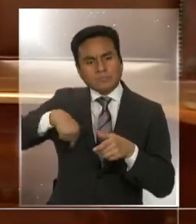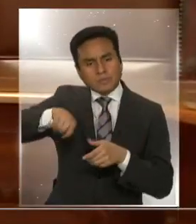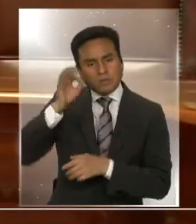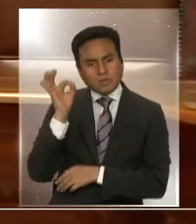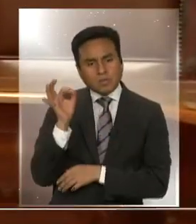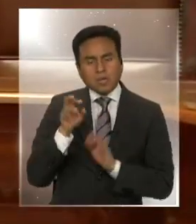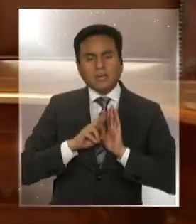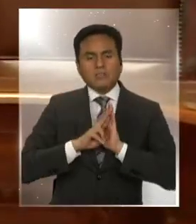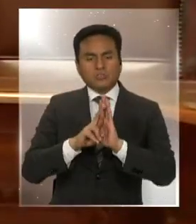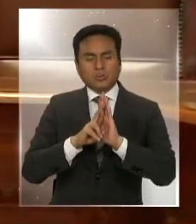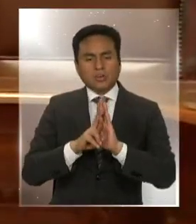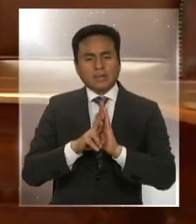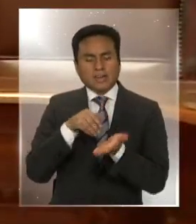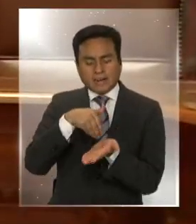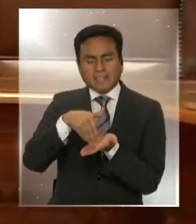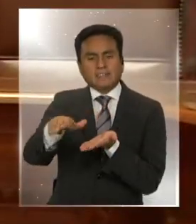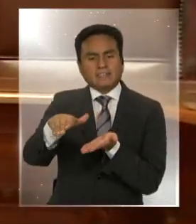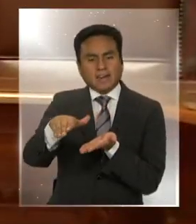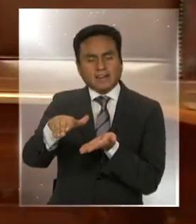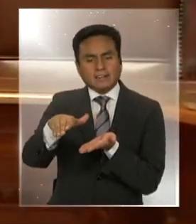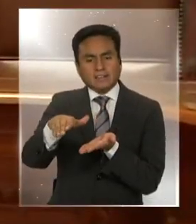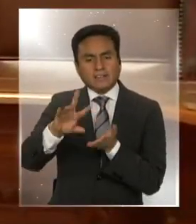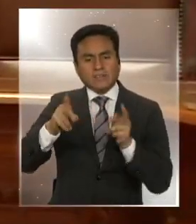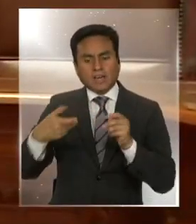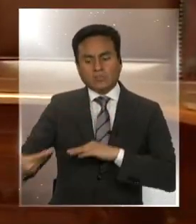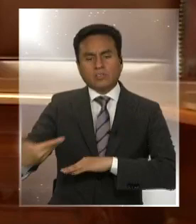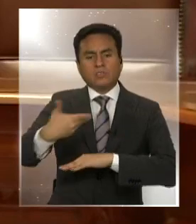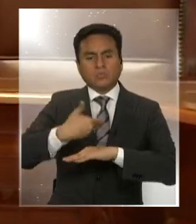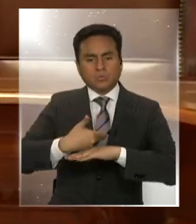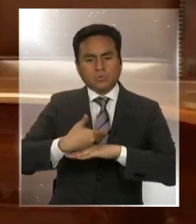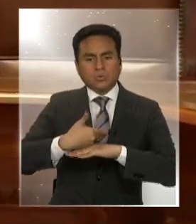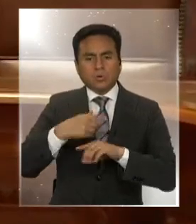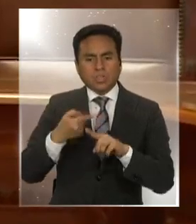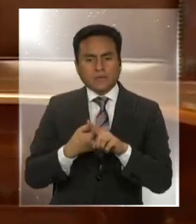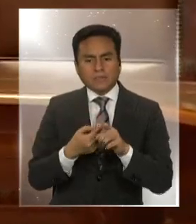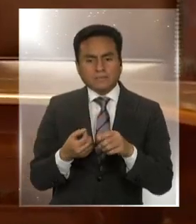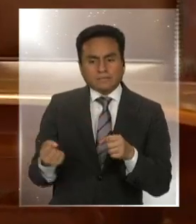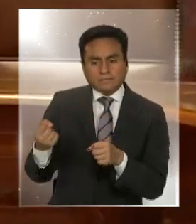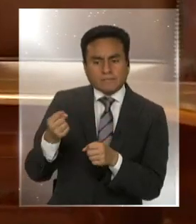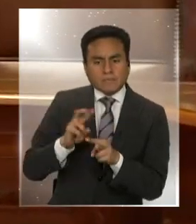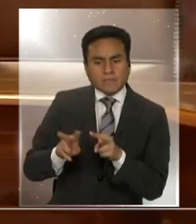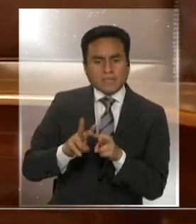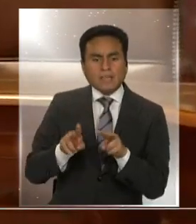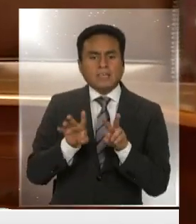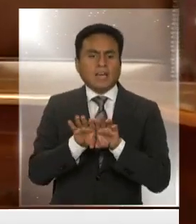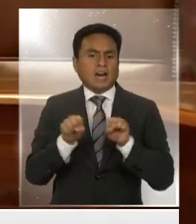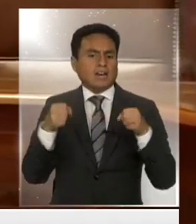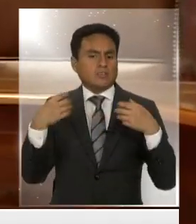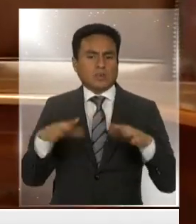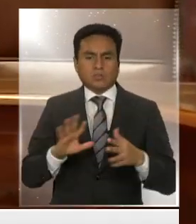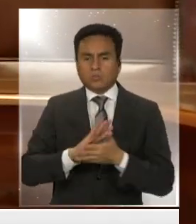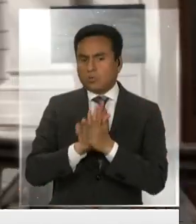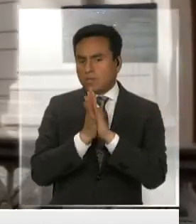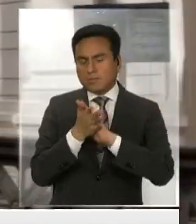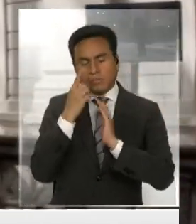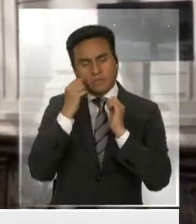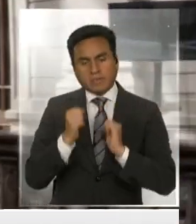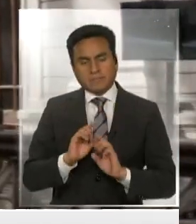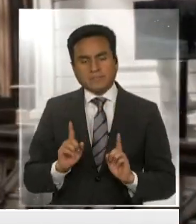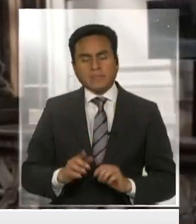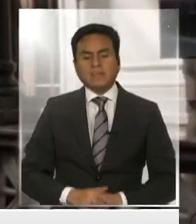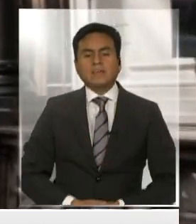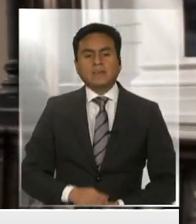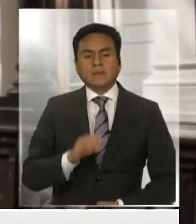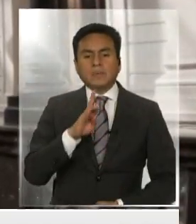del tribunal fue rechazar la solicitud de reconsideración. Y aquí quedan resueltas toda posibilidad.